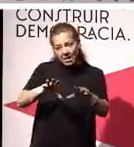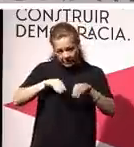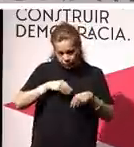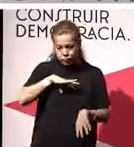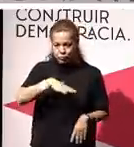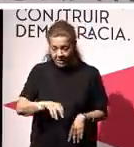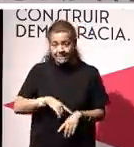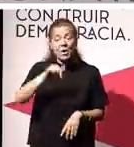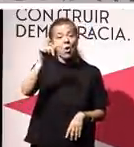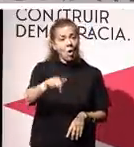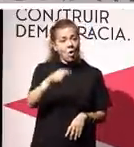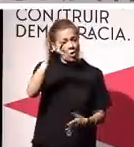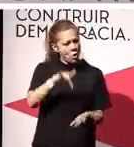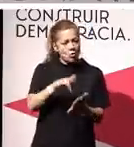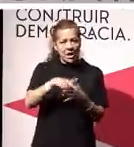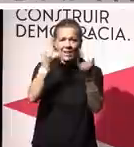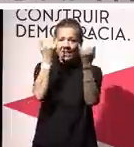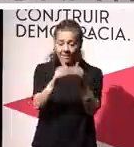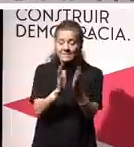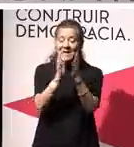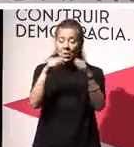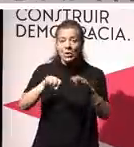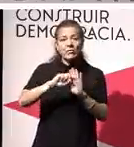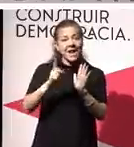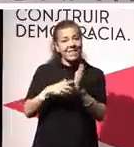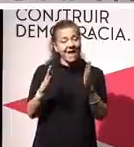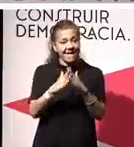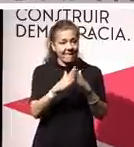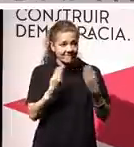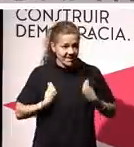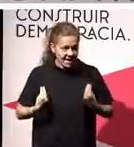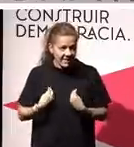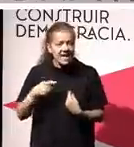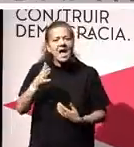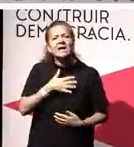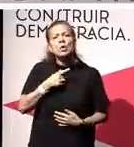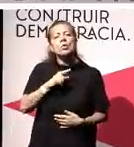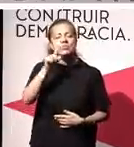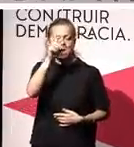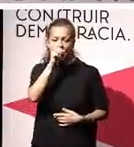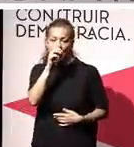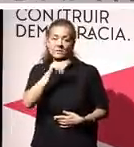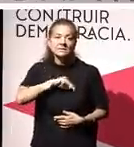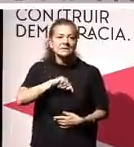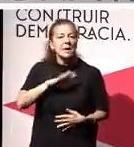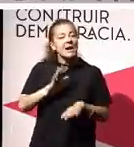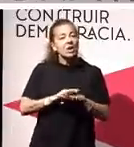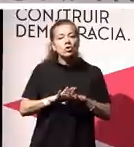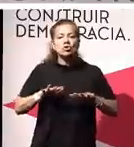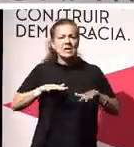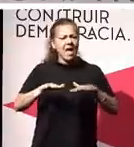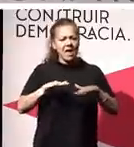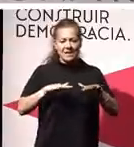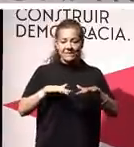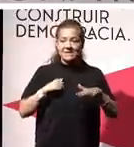asequible. Y hoy, en un día que celebramos el acuerdo de la ley de vivienda, quiero tener un recuerdo emocionado para todos los activistas que han puesto el cuerpo